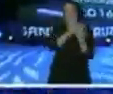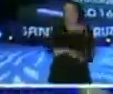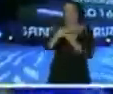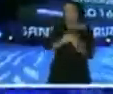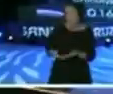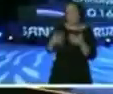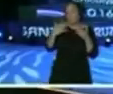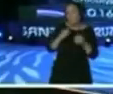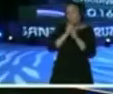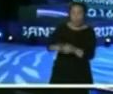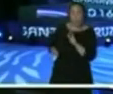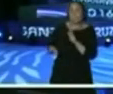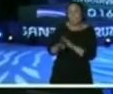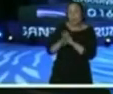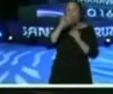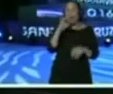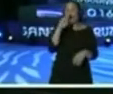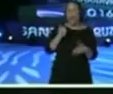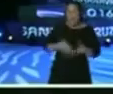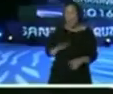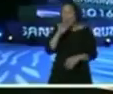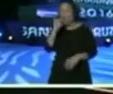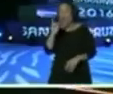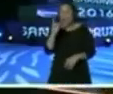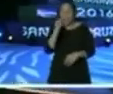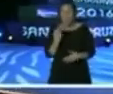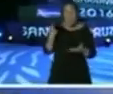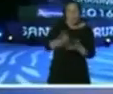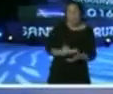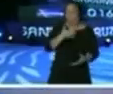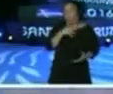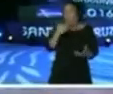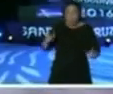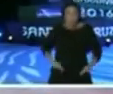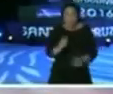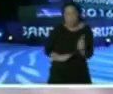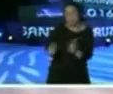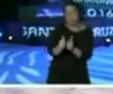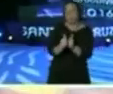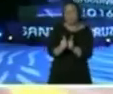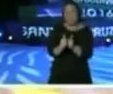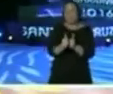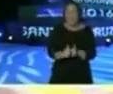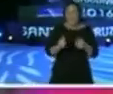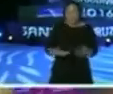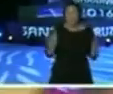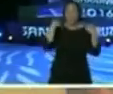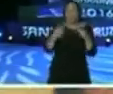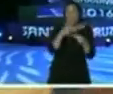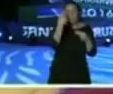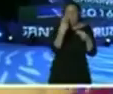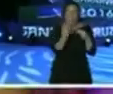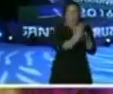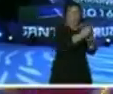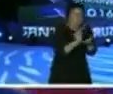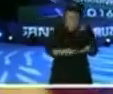va pa'lante. Juan es padre y ya no sale en la cuota o los pañales. ¿Quién se encarga de la rifa? Se fumó la rifa